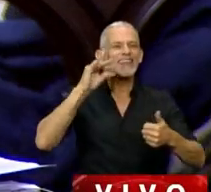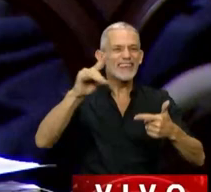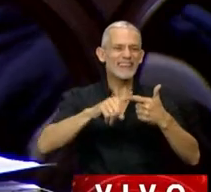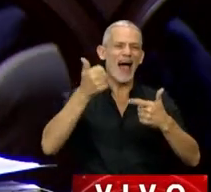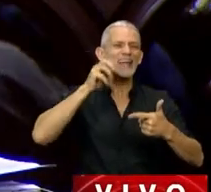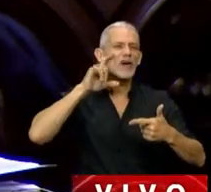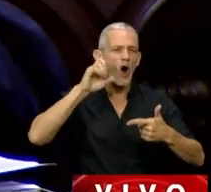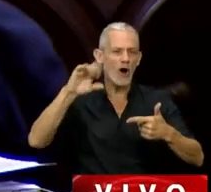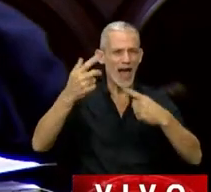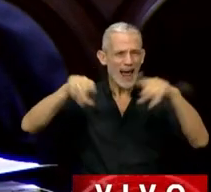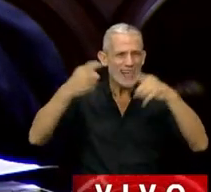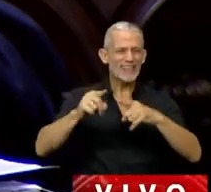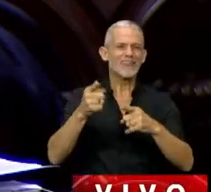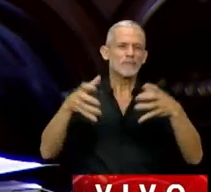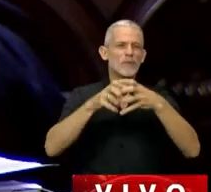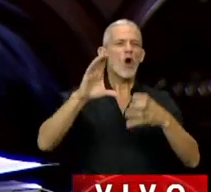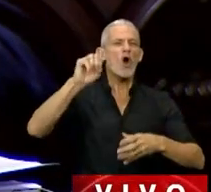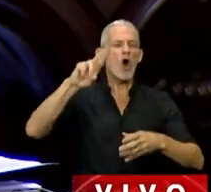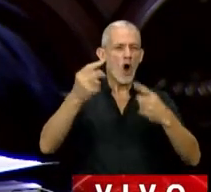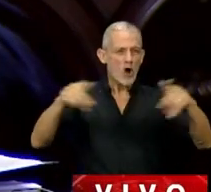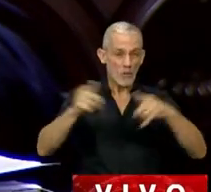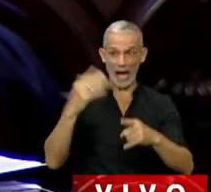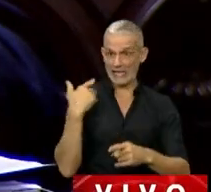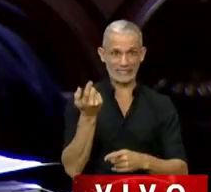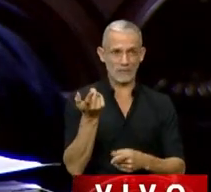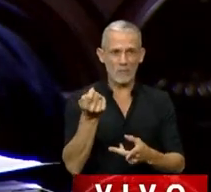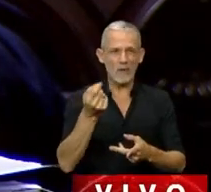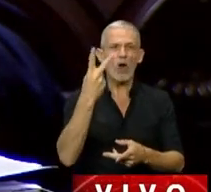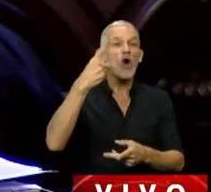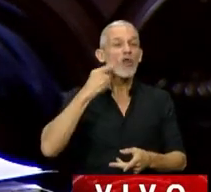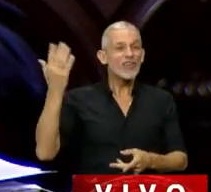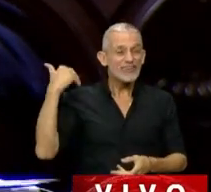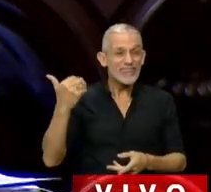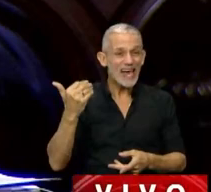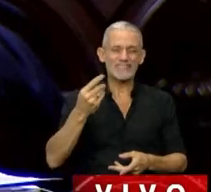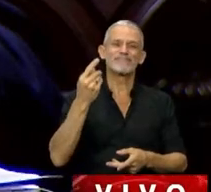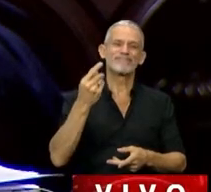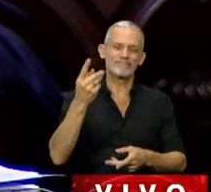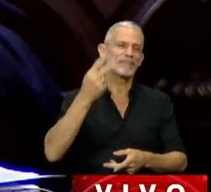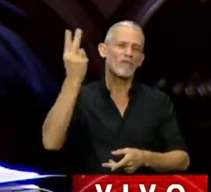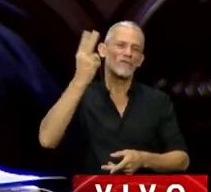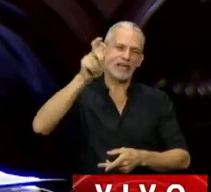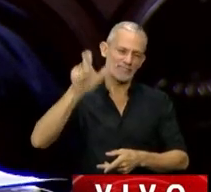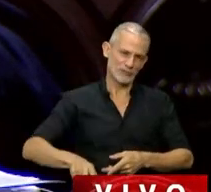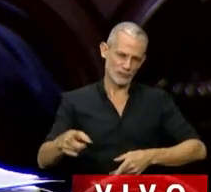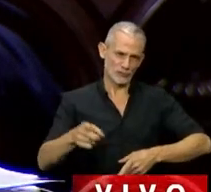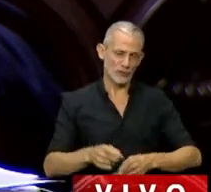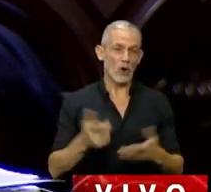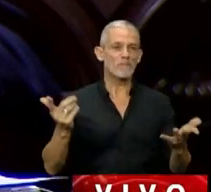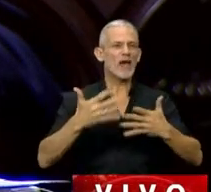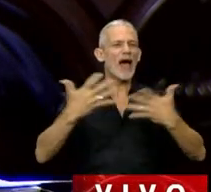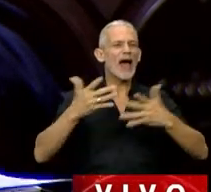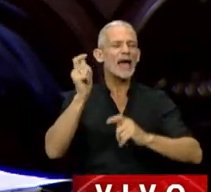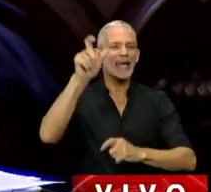Adicora, cantante y director de coro, que hace apenas 2 días se elevó de este plano, al